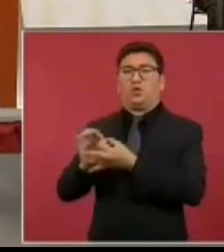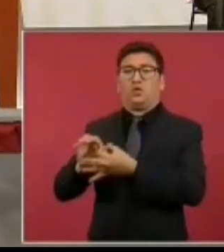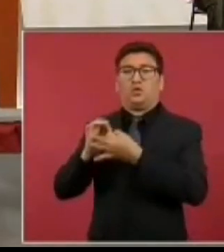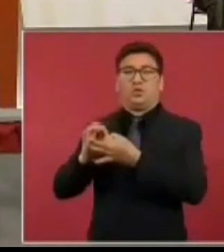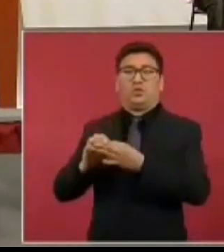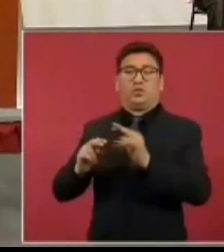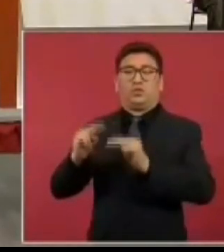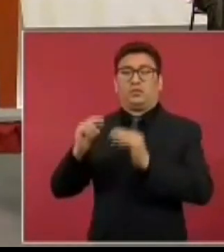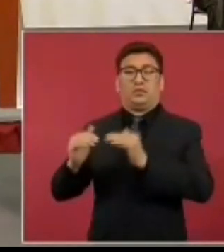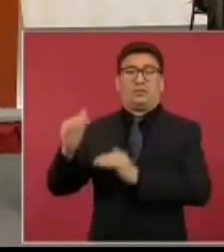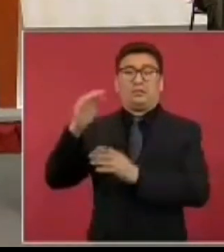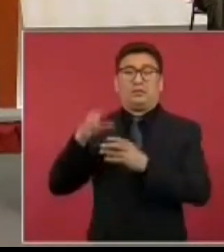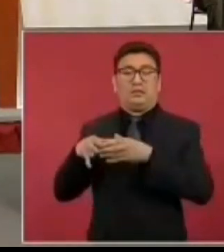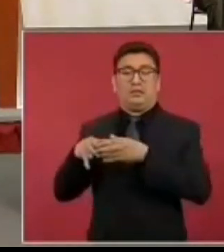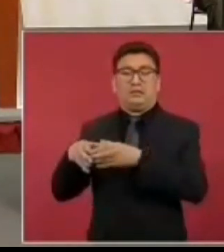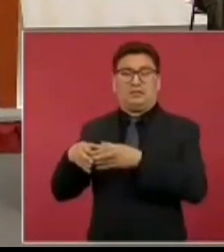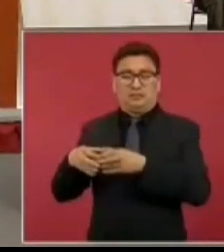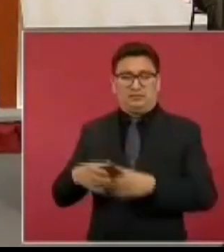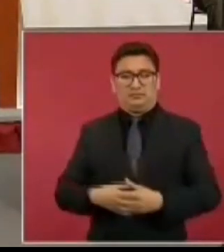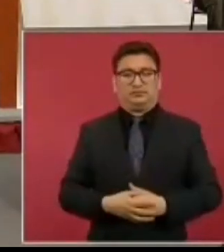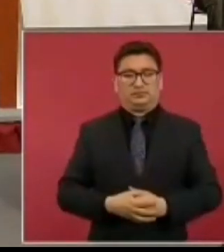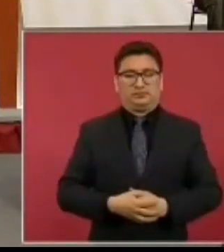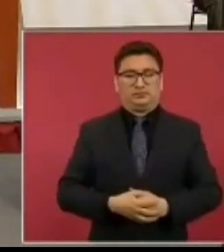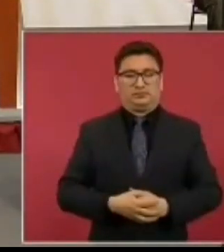para decirlo con claridad.